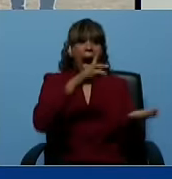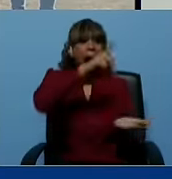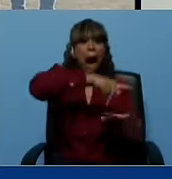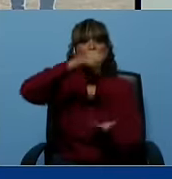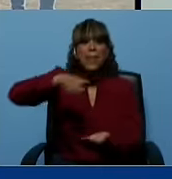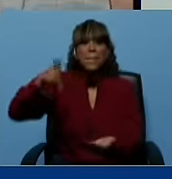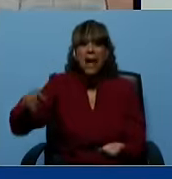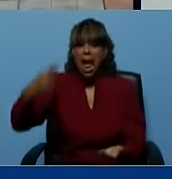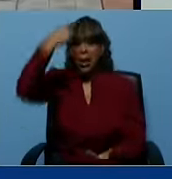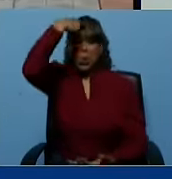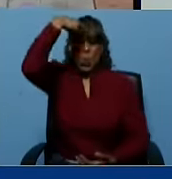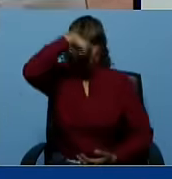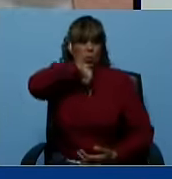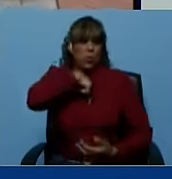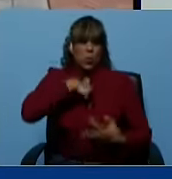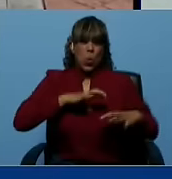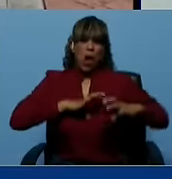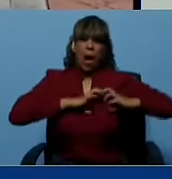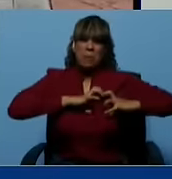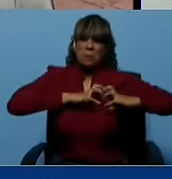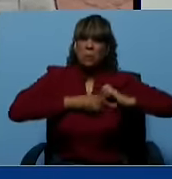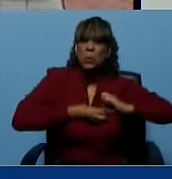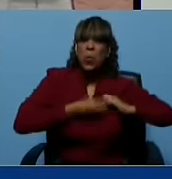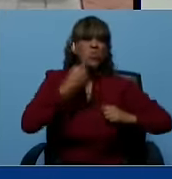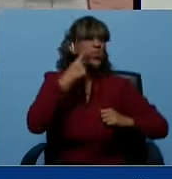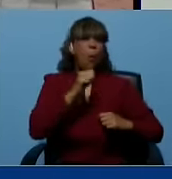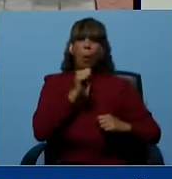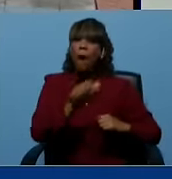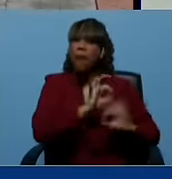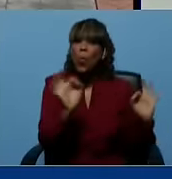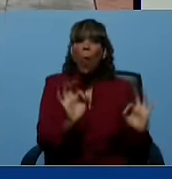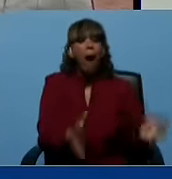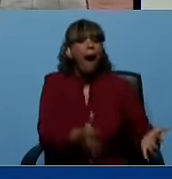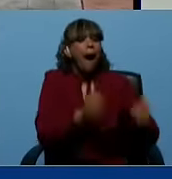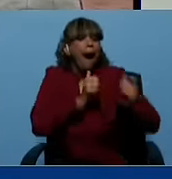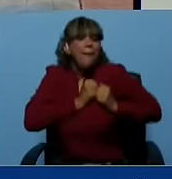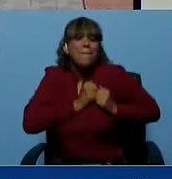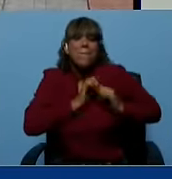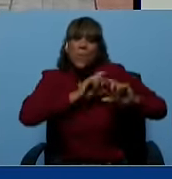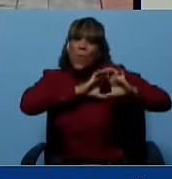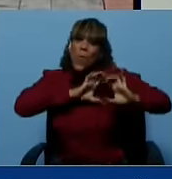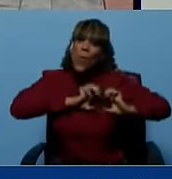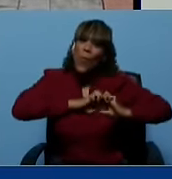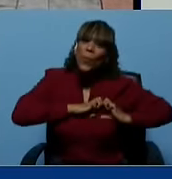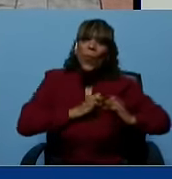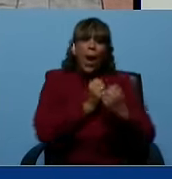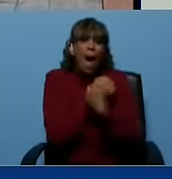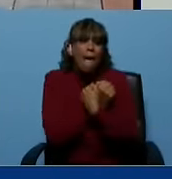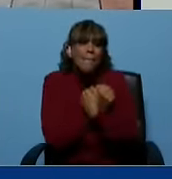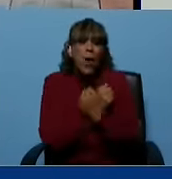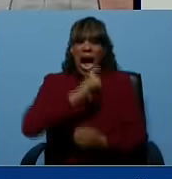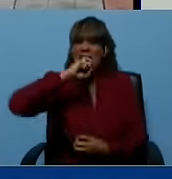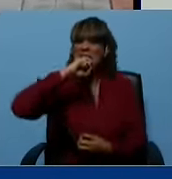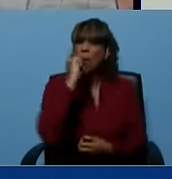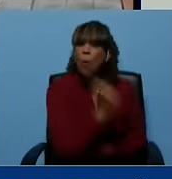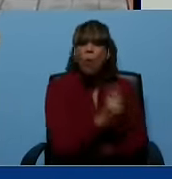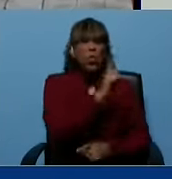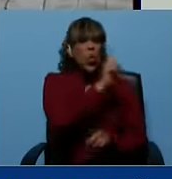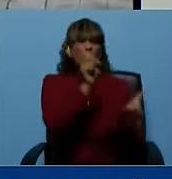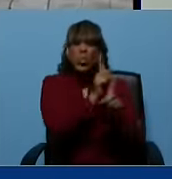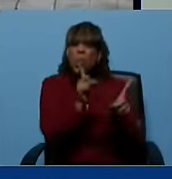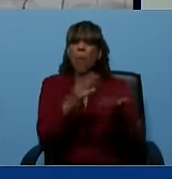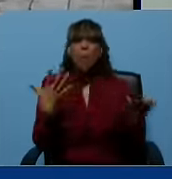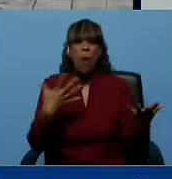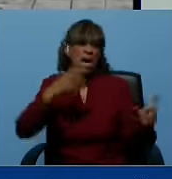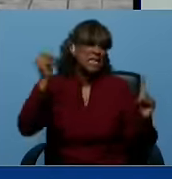odio, desinstálala. E instala la aplicación amor y felicidad. El odio te lleva a